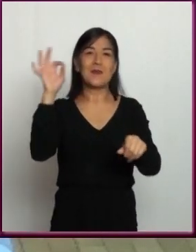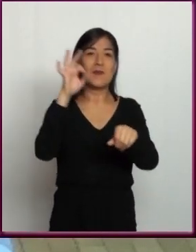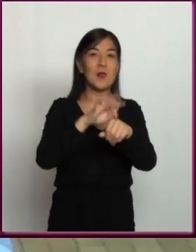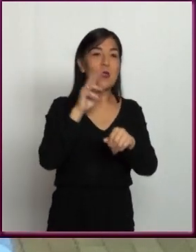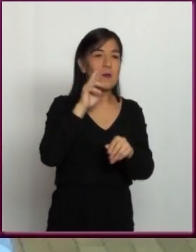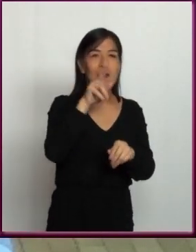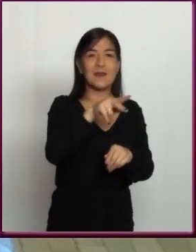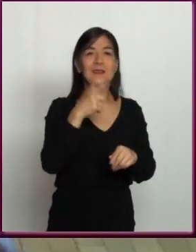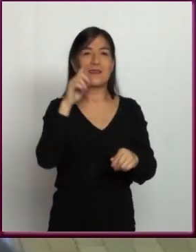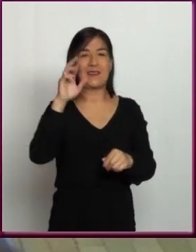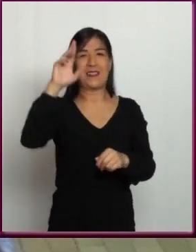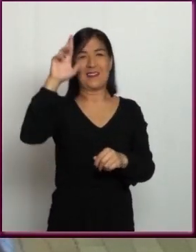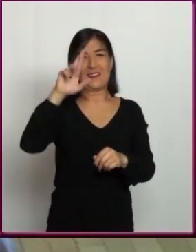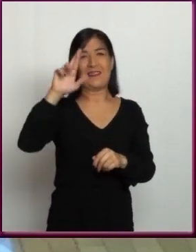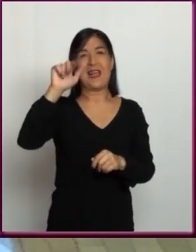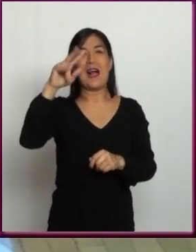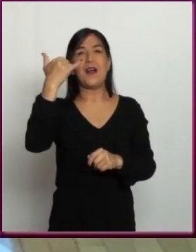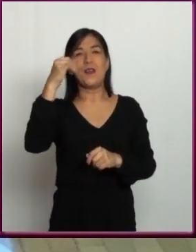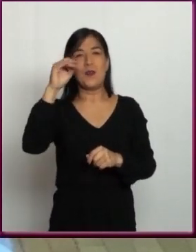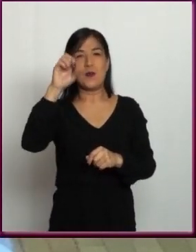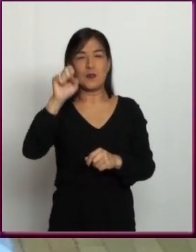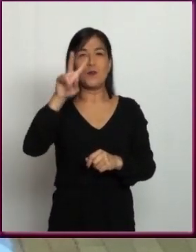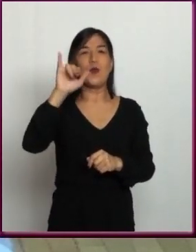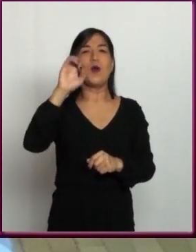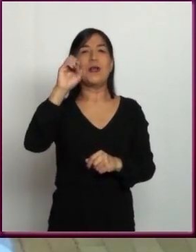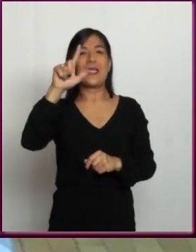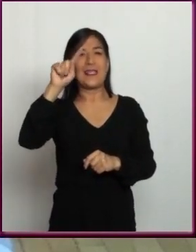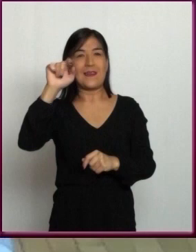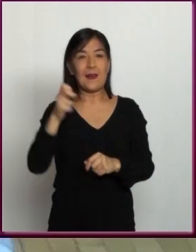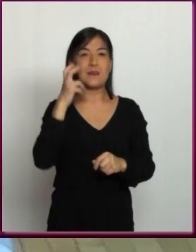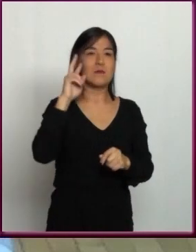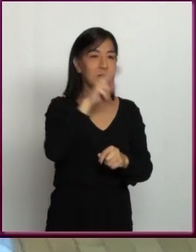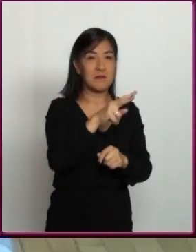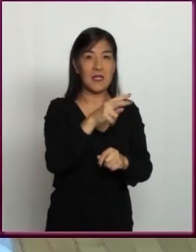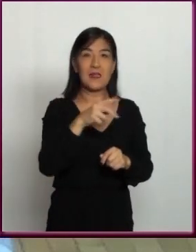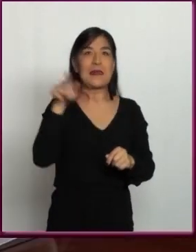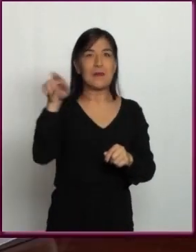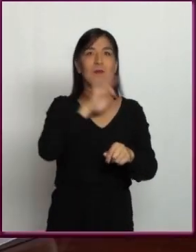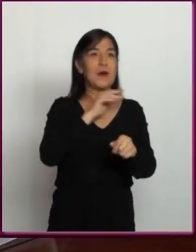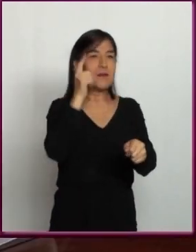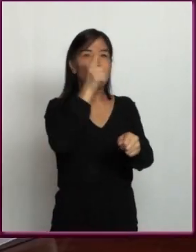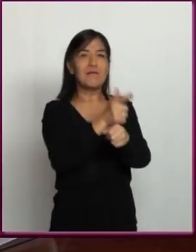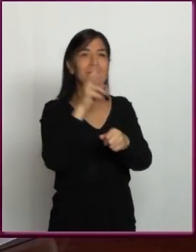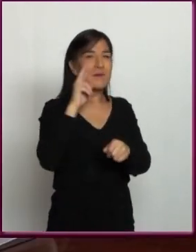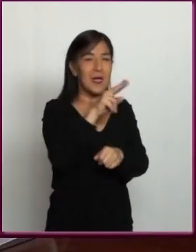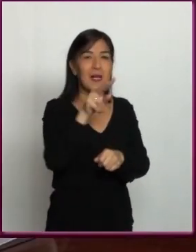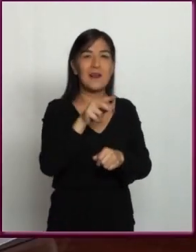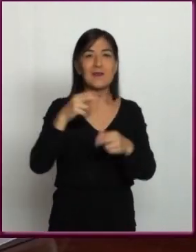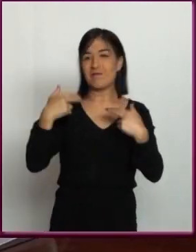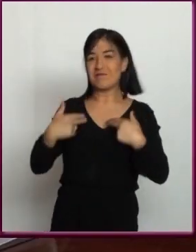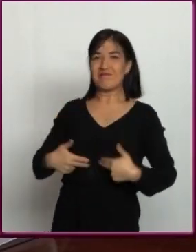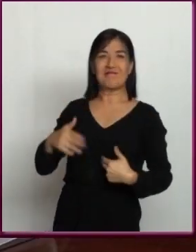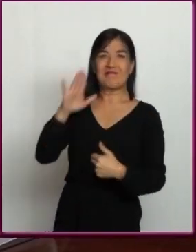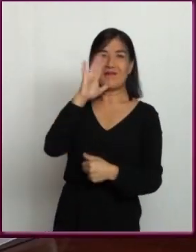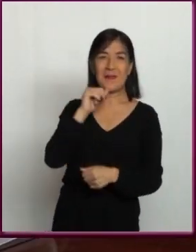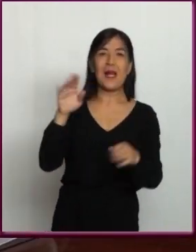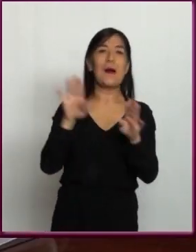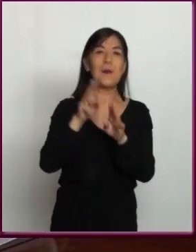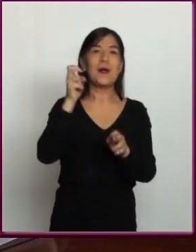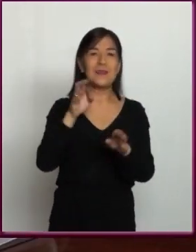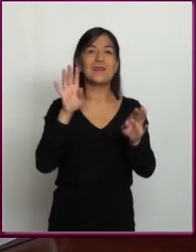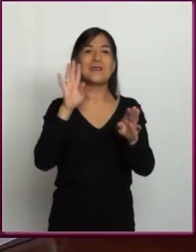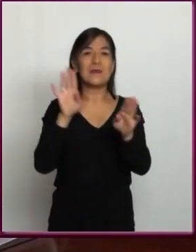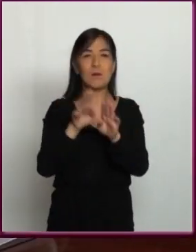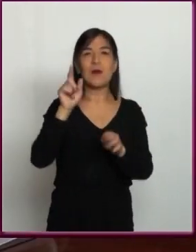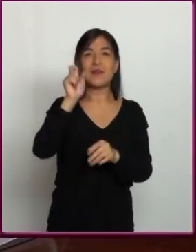reflejando ultravioleta, y eso les habla mucho del tipo de flor que están viendo. Tú no puedes ver eso. Hay insectos que pueden detectar de cierta manera el infrarrojo